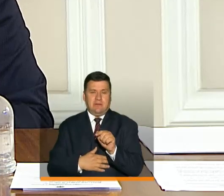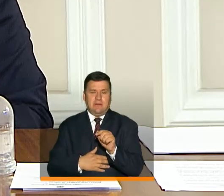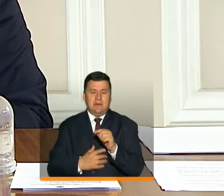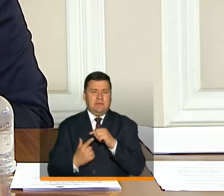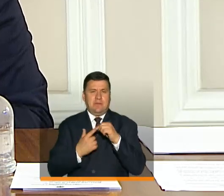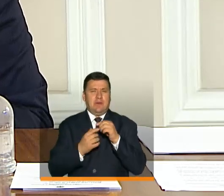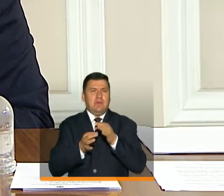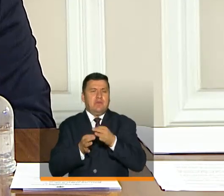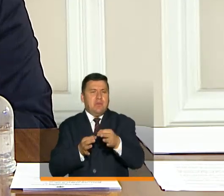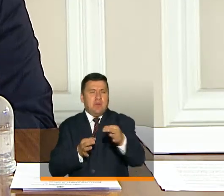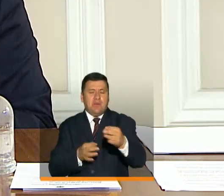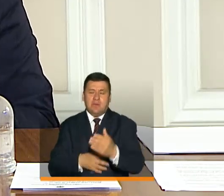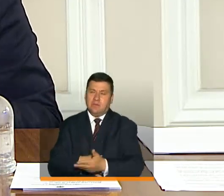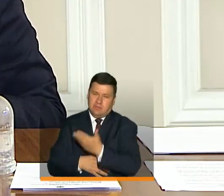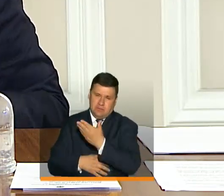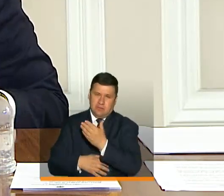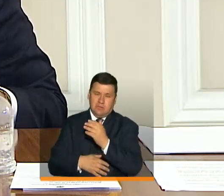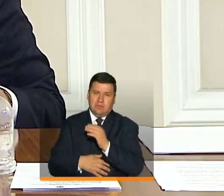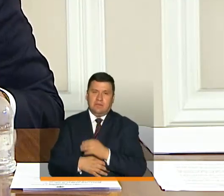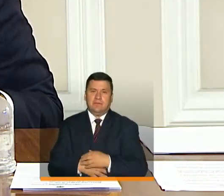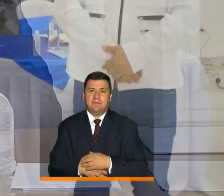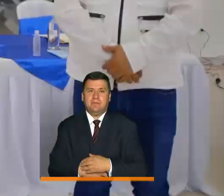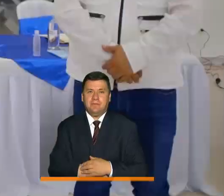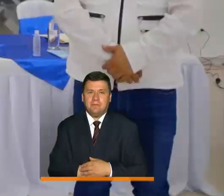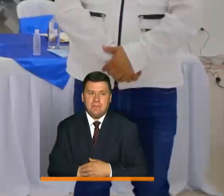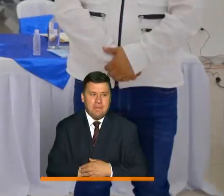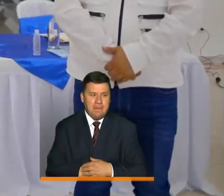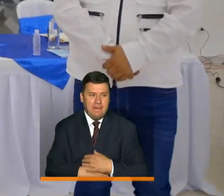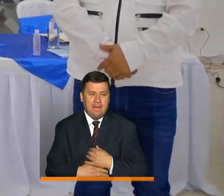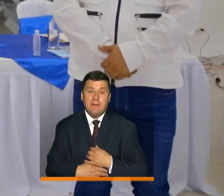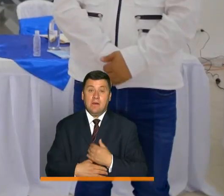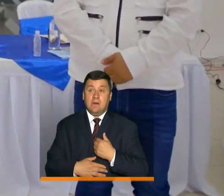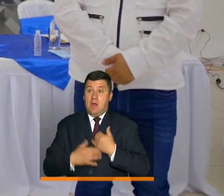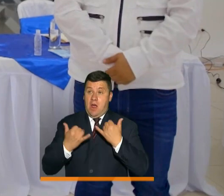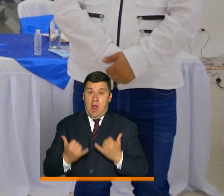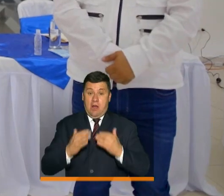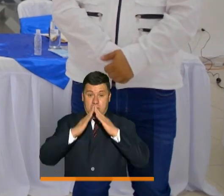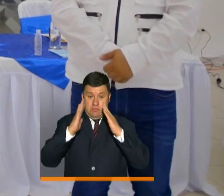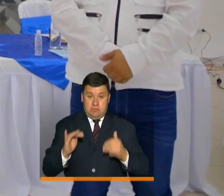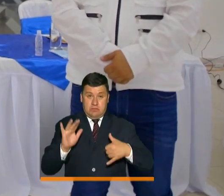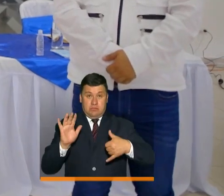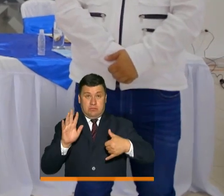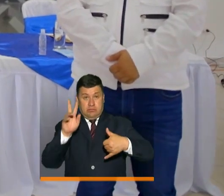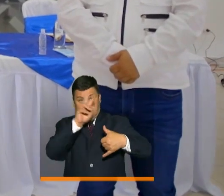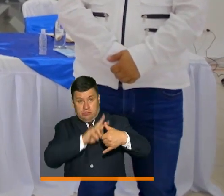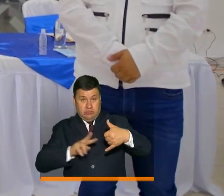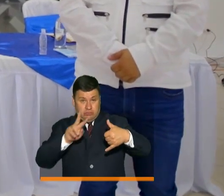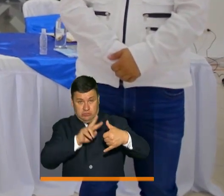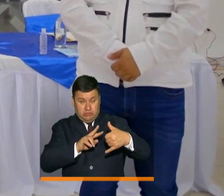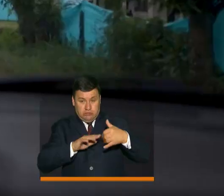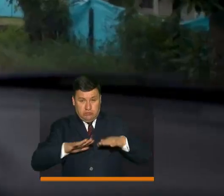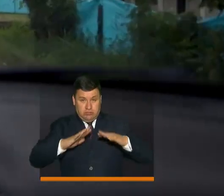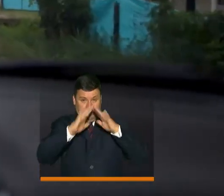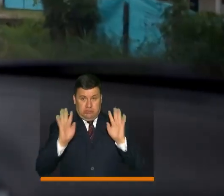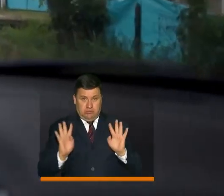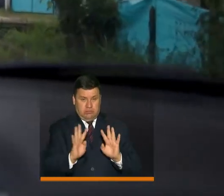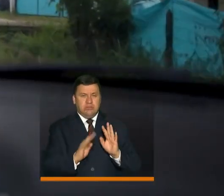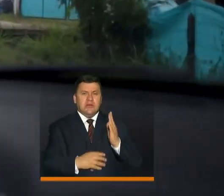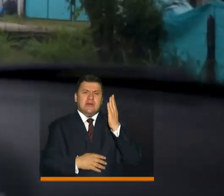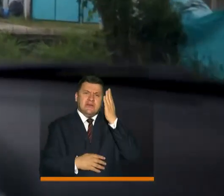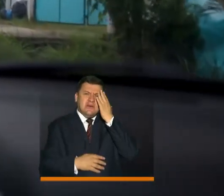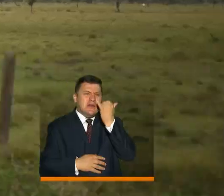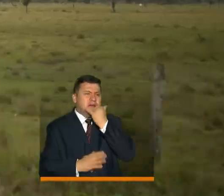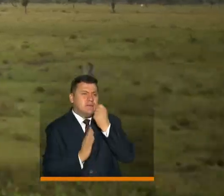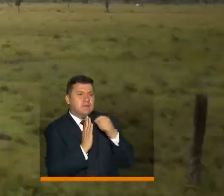los principales municipios. Veamos el testimonio del ministro Fernando Ruiz. Un puesto de mando unificado donde revisamos la